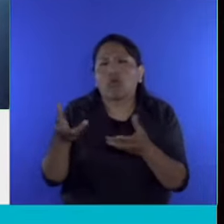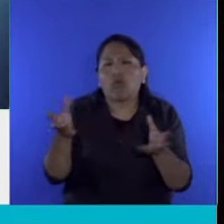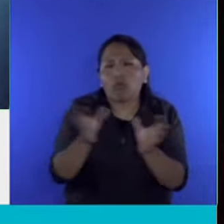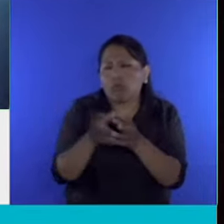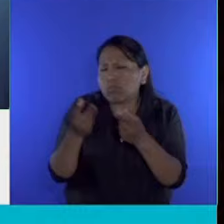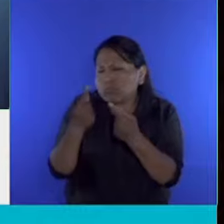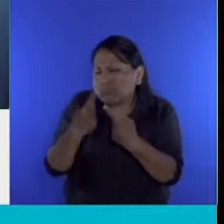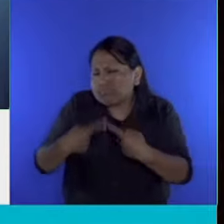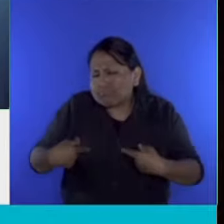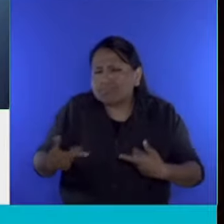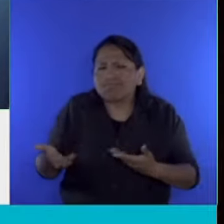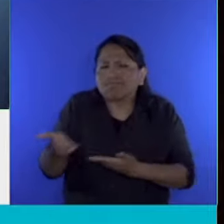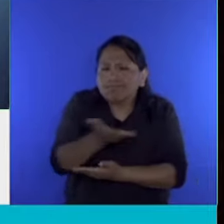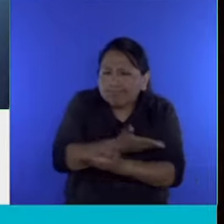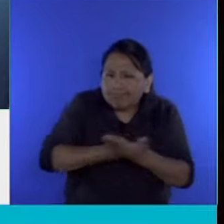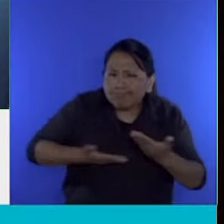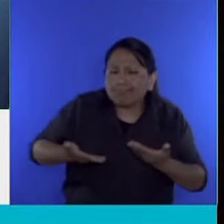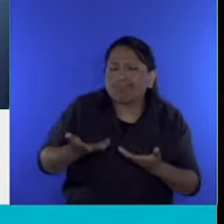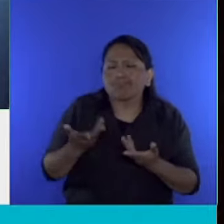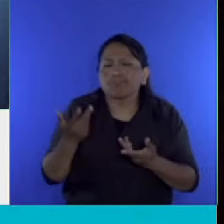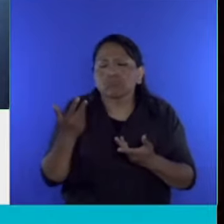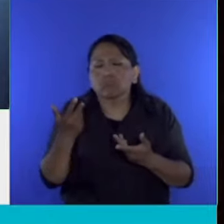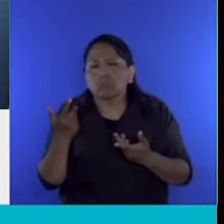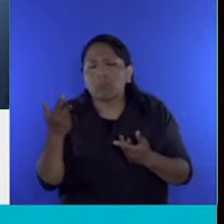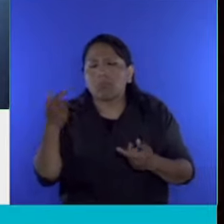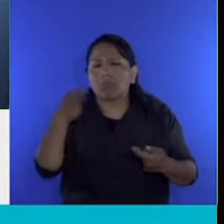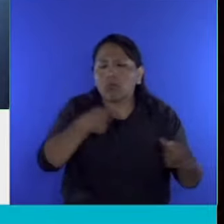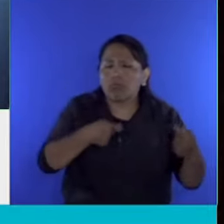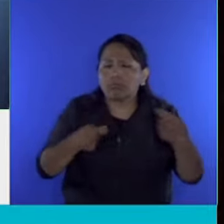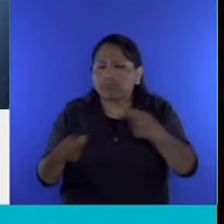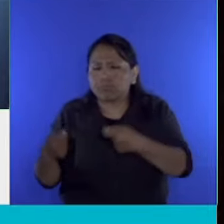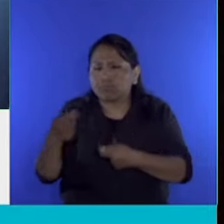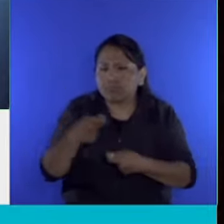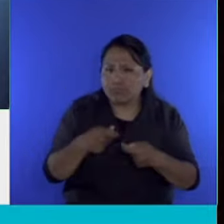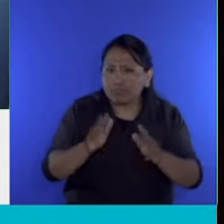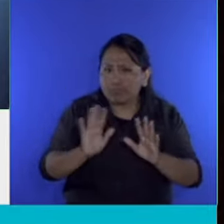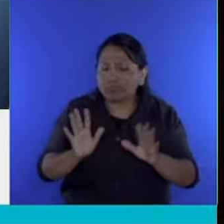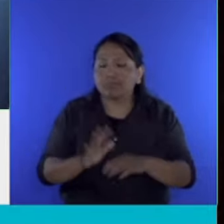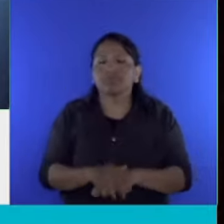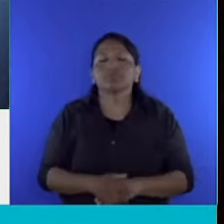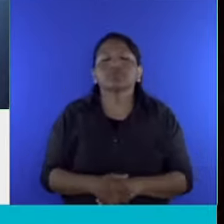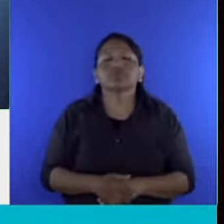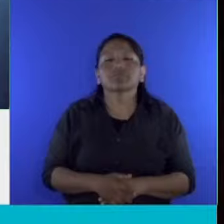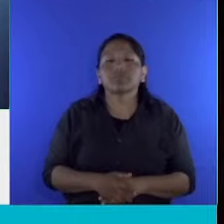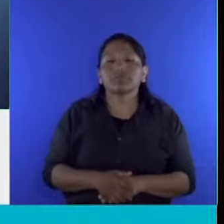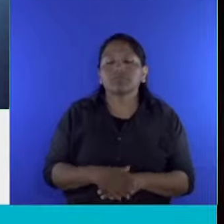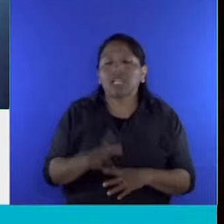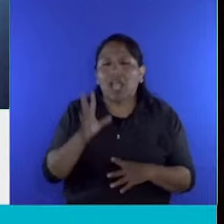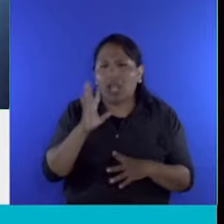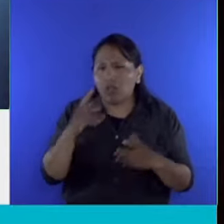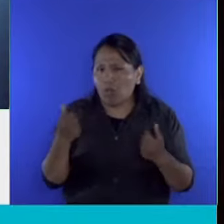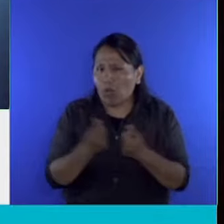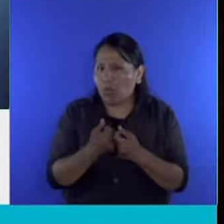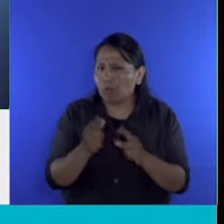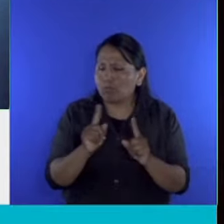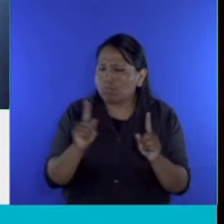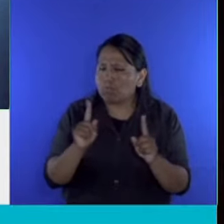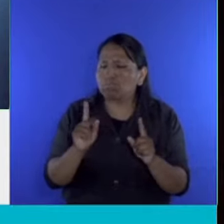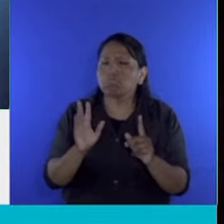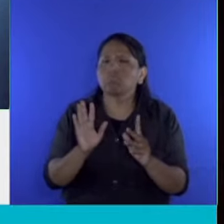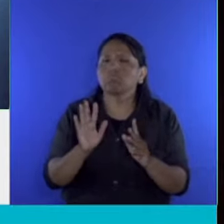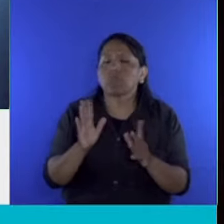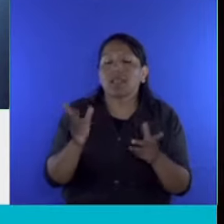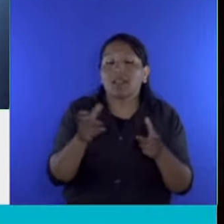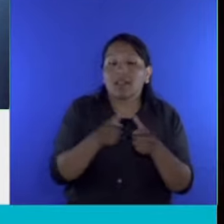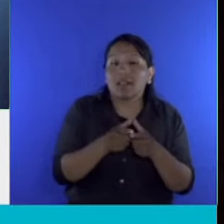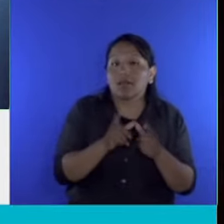en los cuales intercambiamos algunas posiciones no llegamos a un acuerdo algo se mencionó acá en el ámbito de